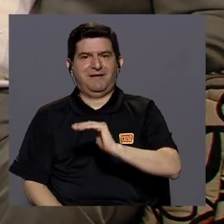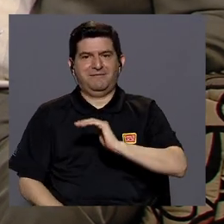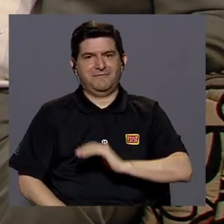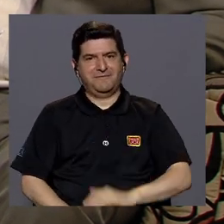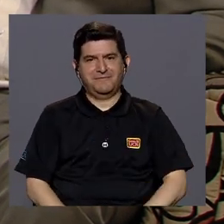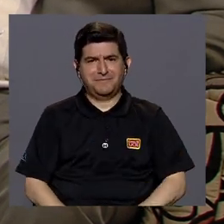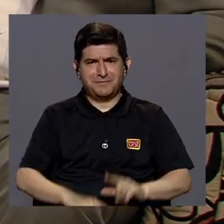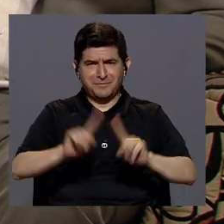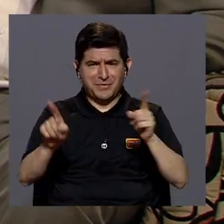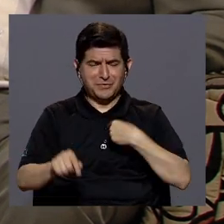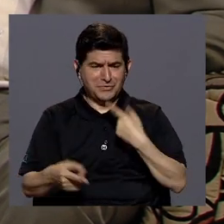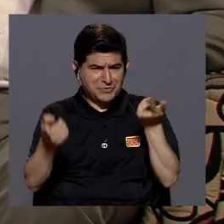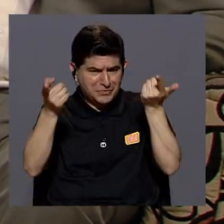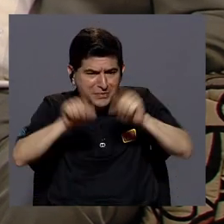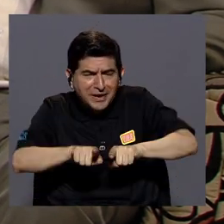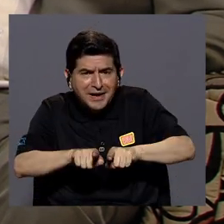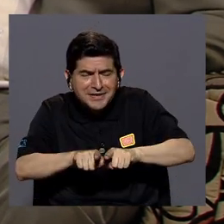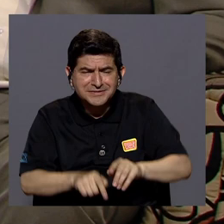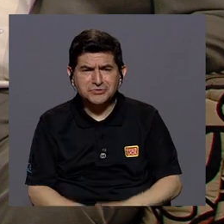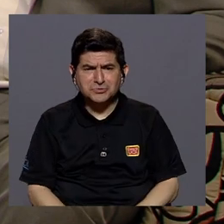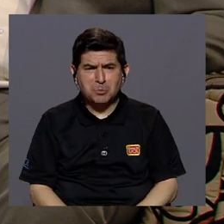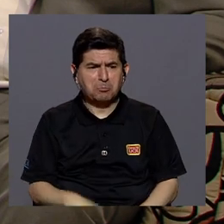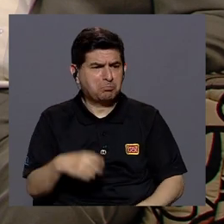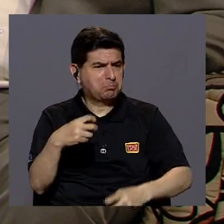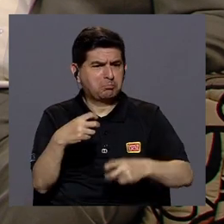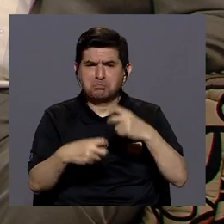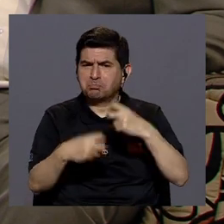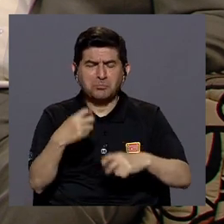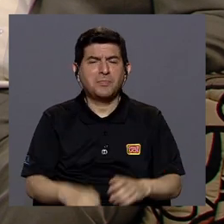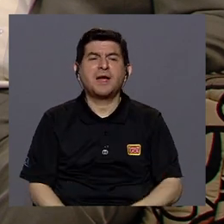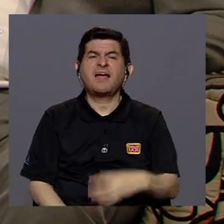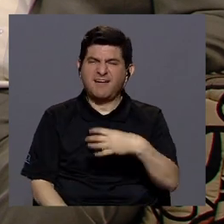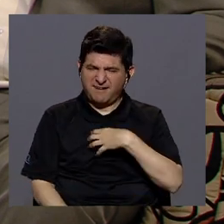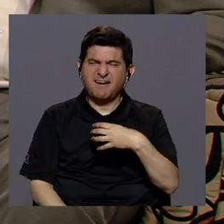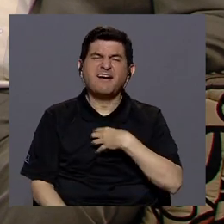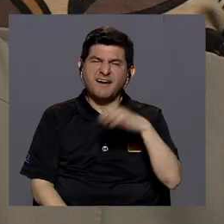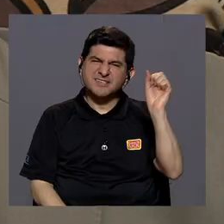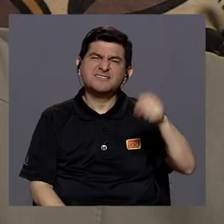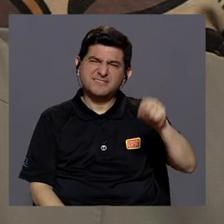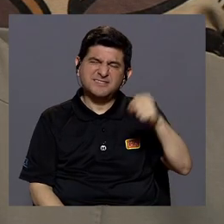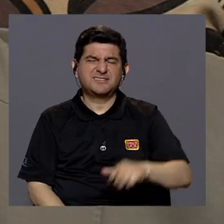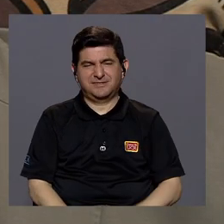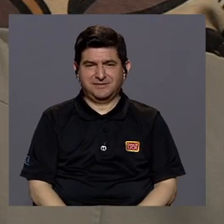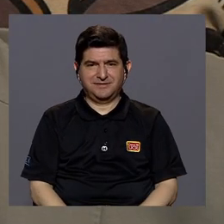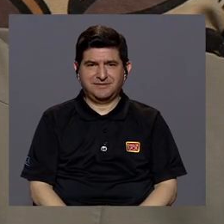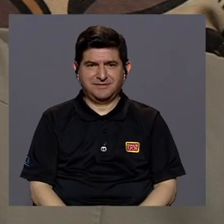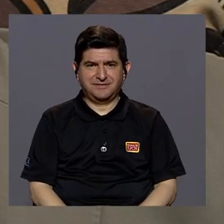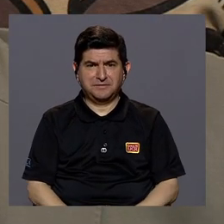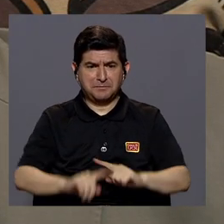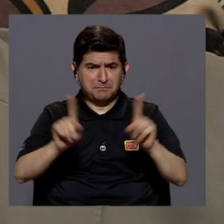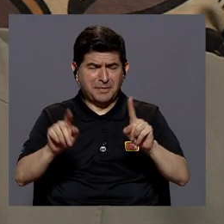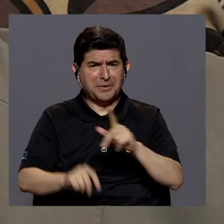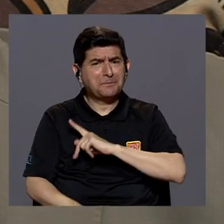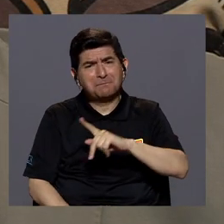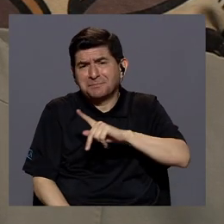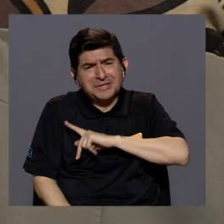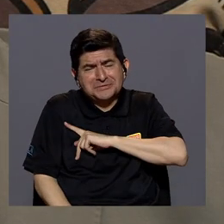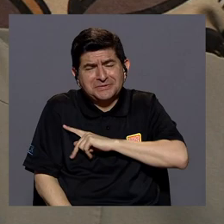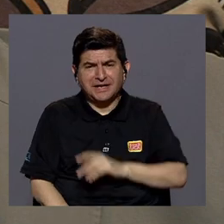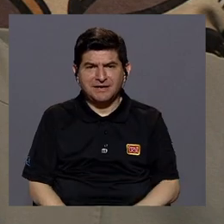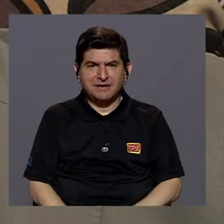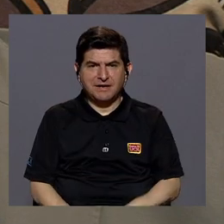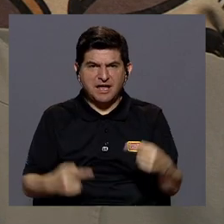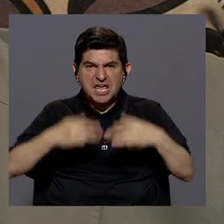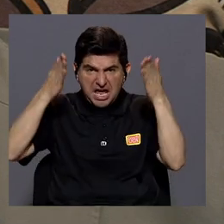Pero yo en ese caso no tuve problemas. Reclamos, sí, pero personales. ¿Y